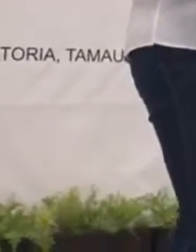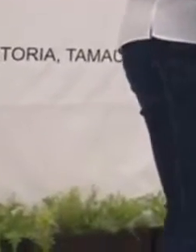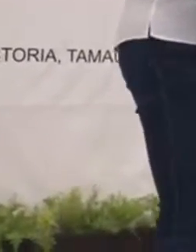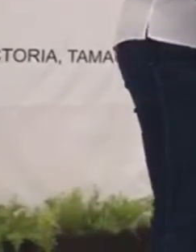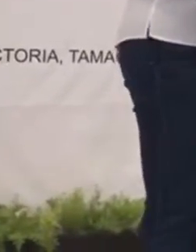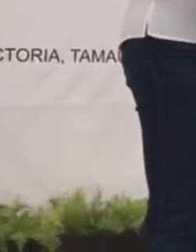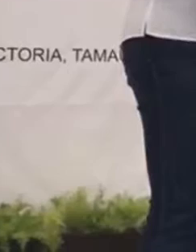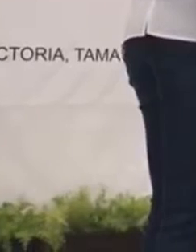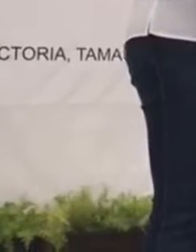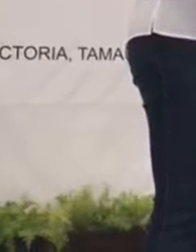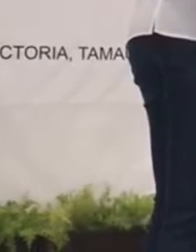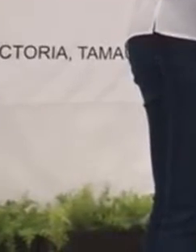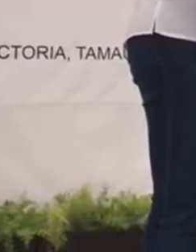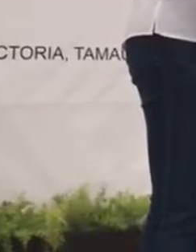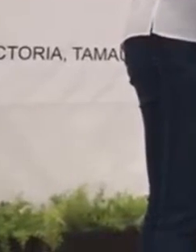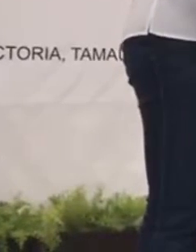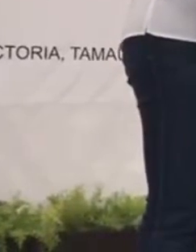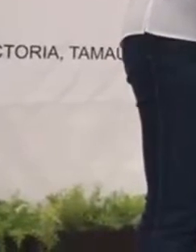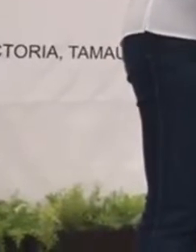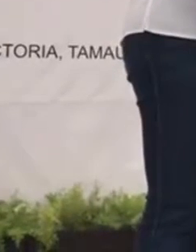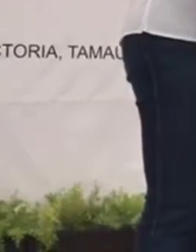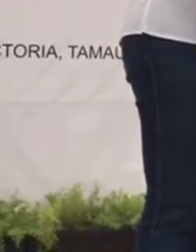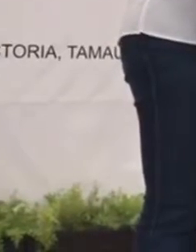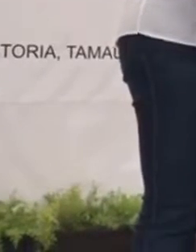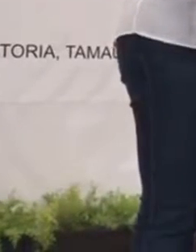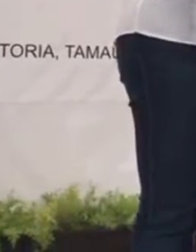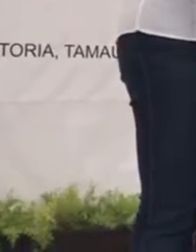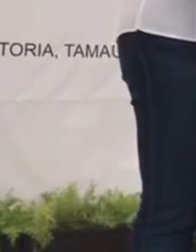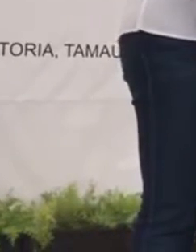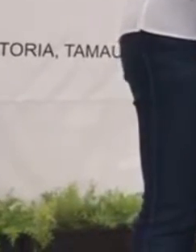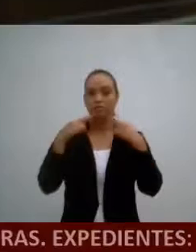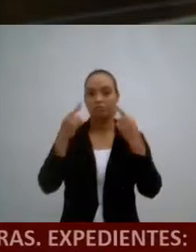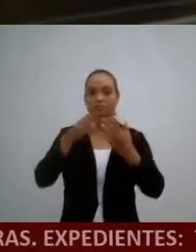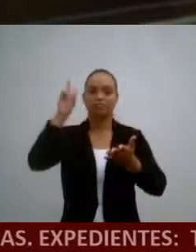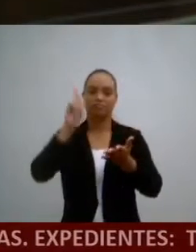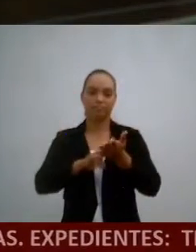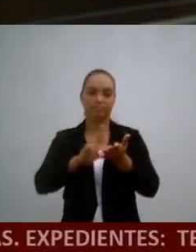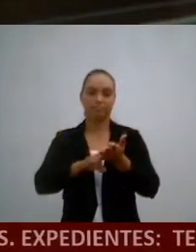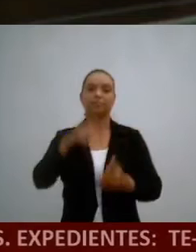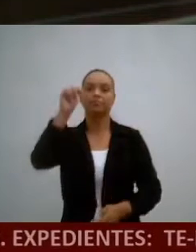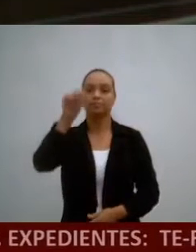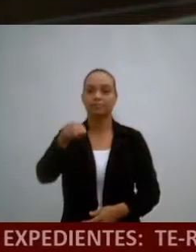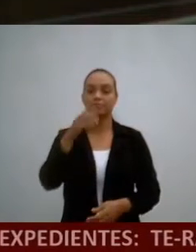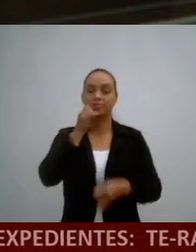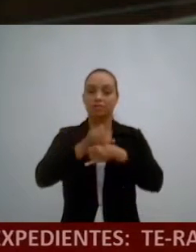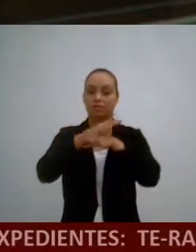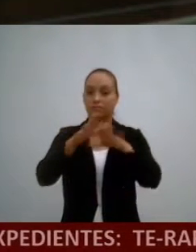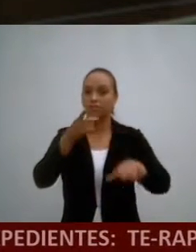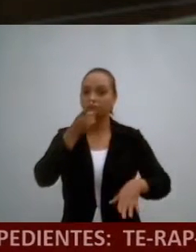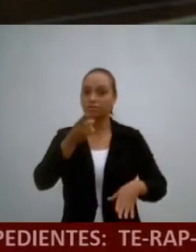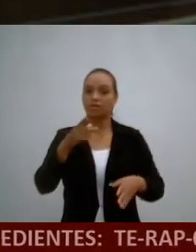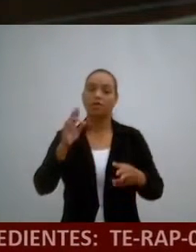a cargos de elección popular, hasta este momento el Tribunal Electoral del Estado de Tamaulipas no ha recibido recursos para la